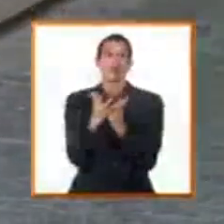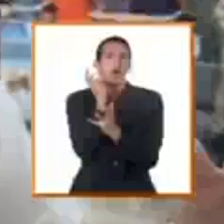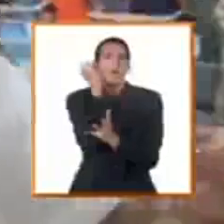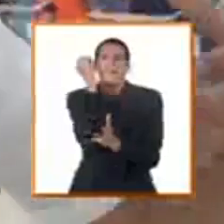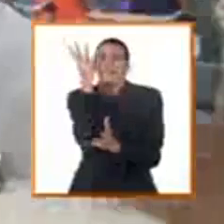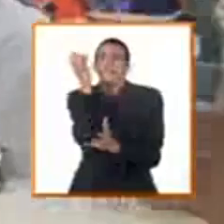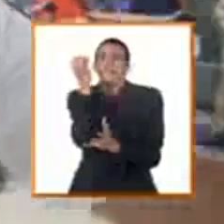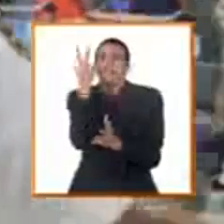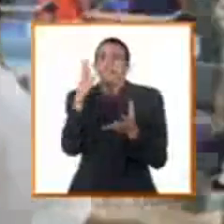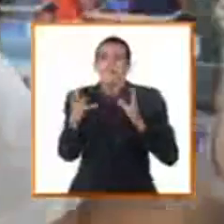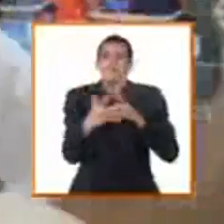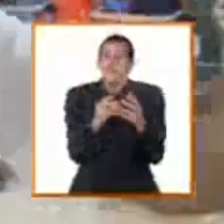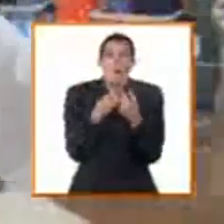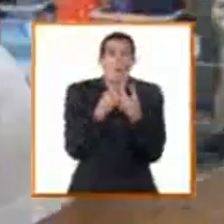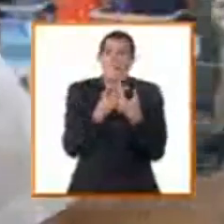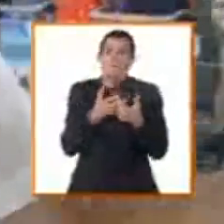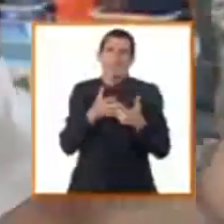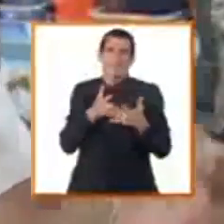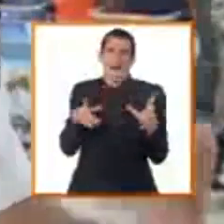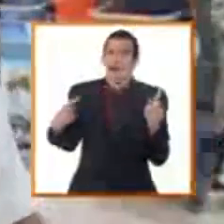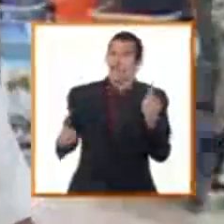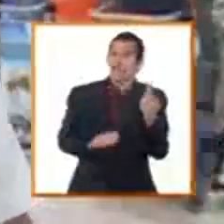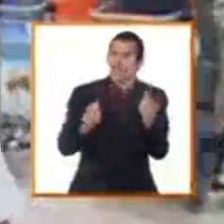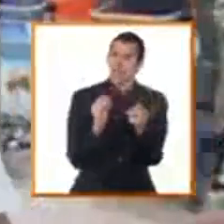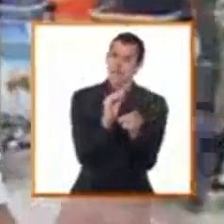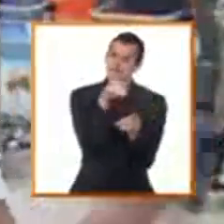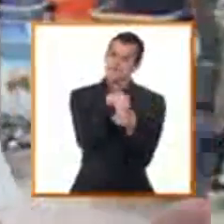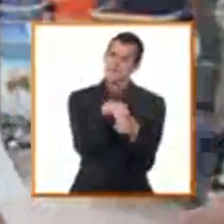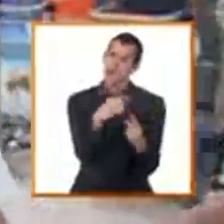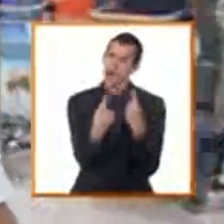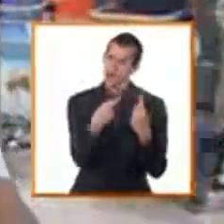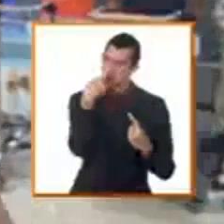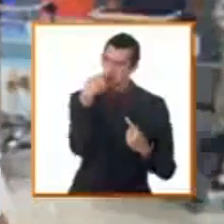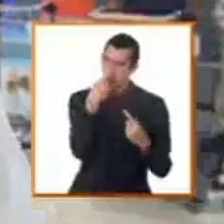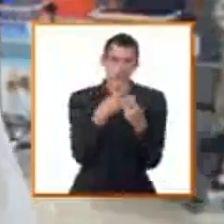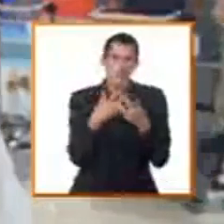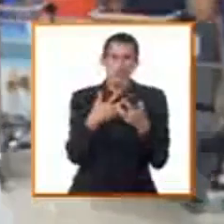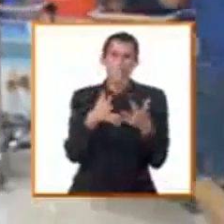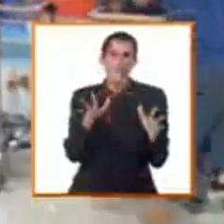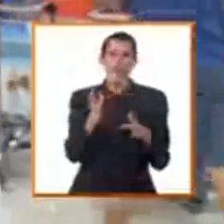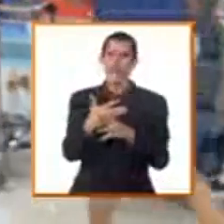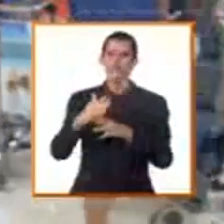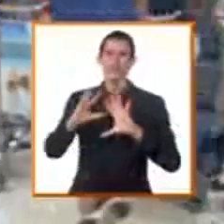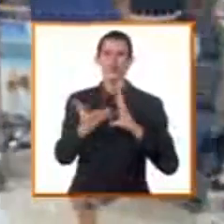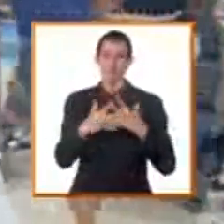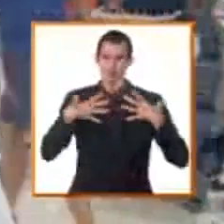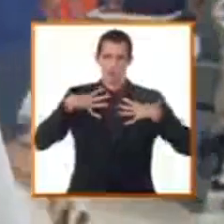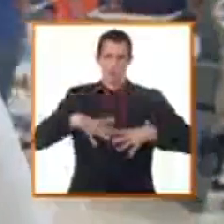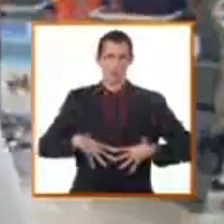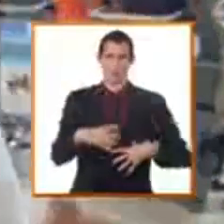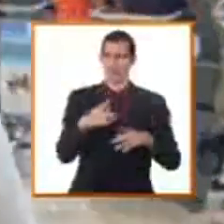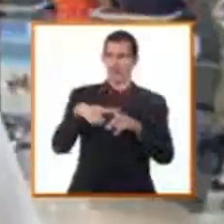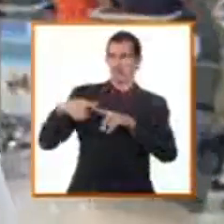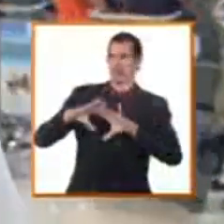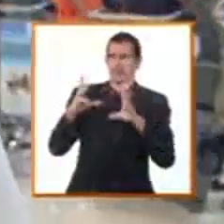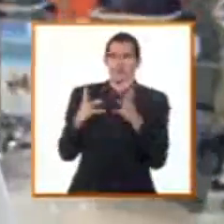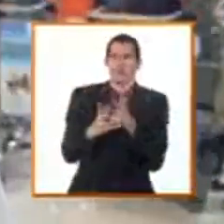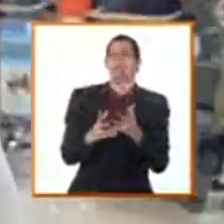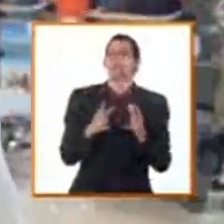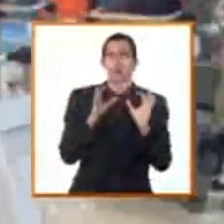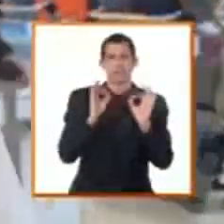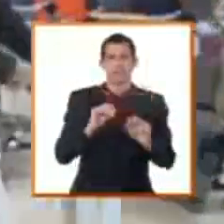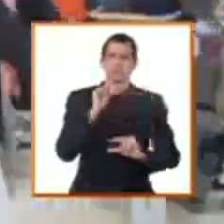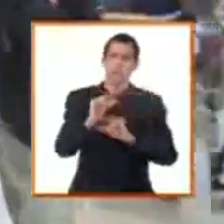alguna manera, o el delincuente, o estas personas que tratan de introducir drogas al país, se van